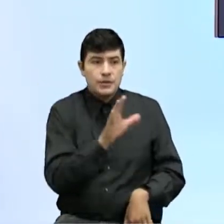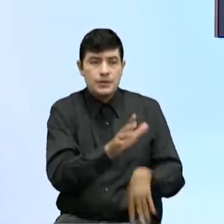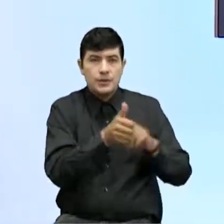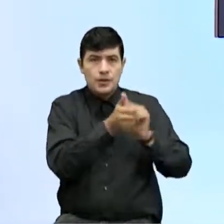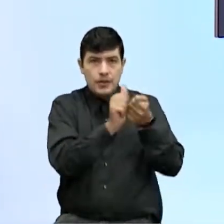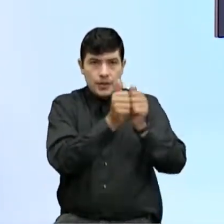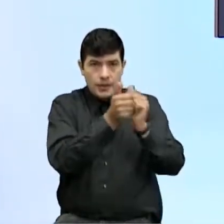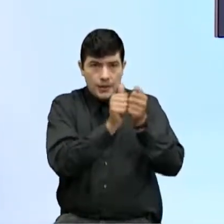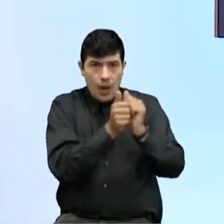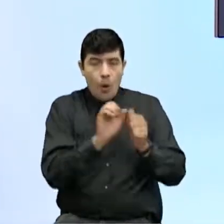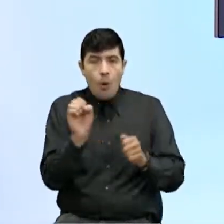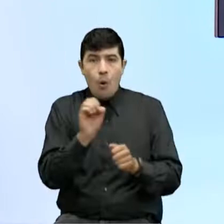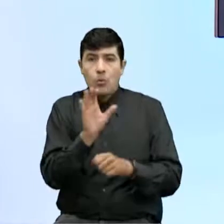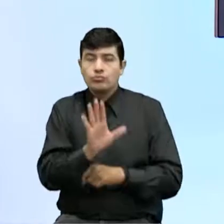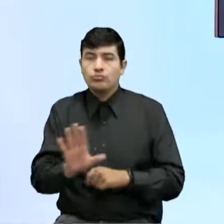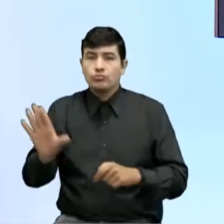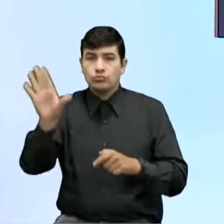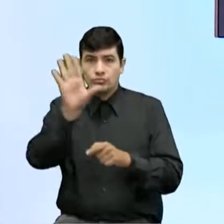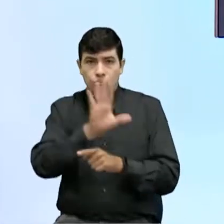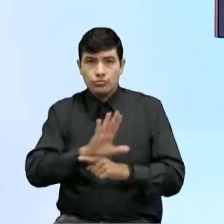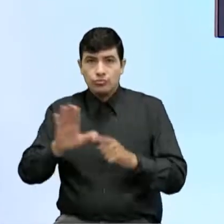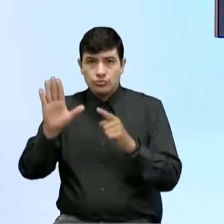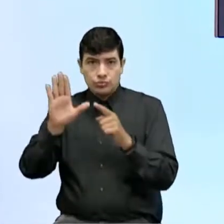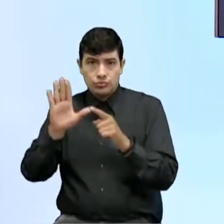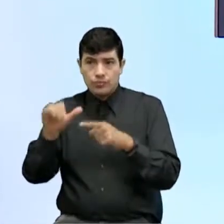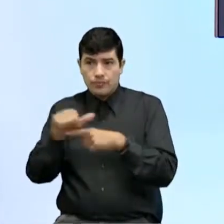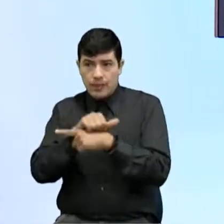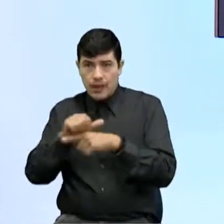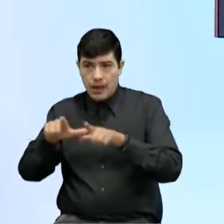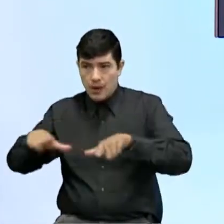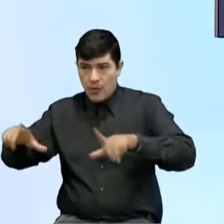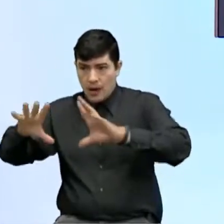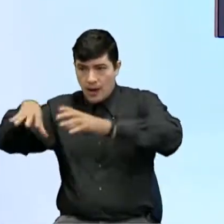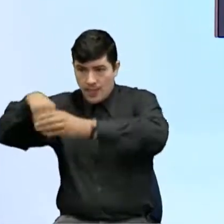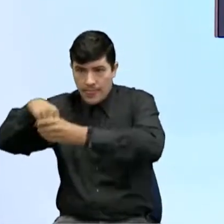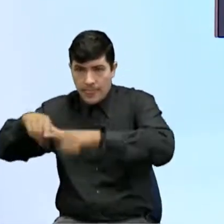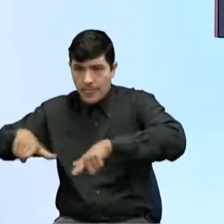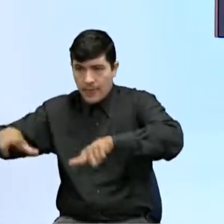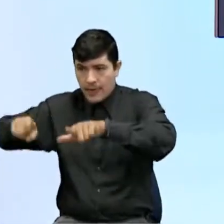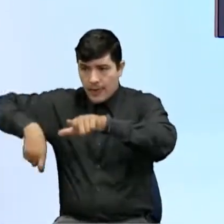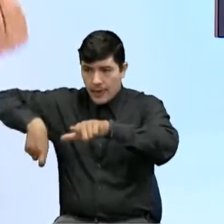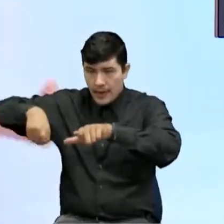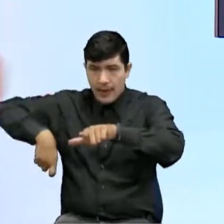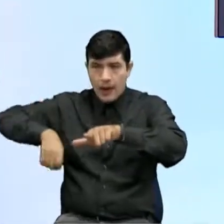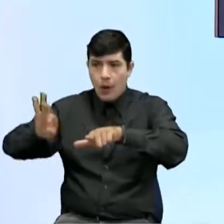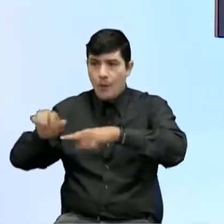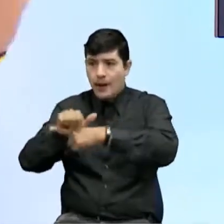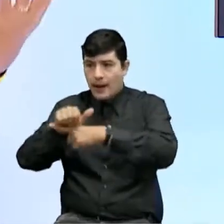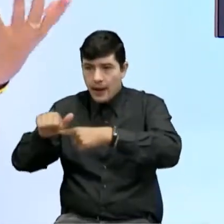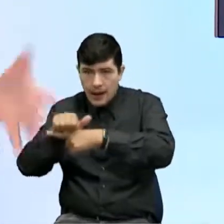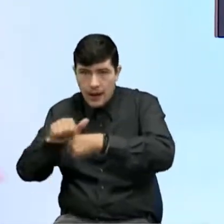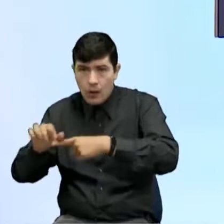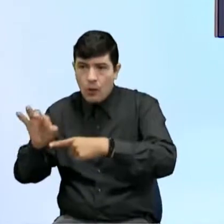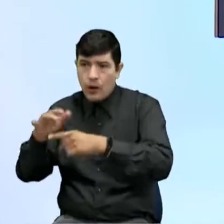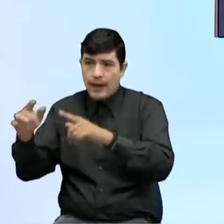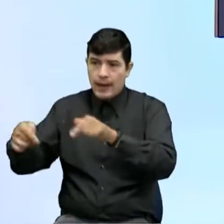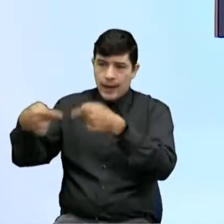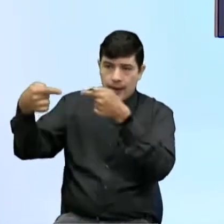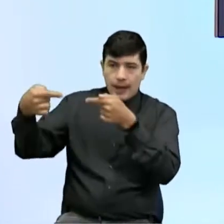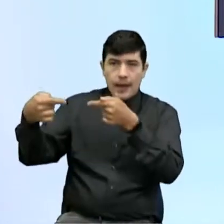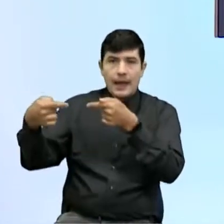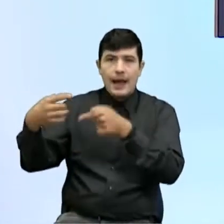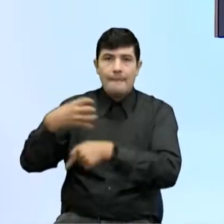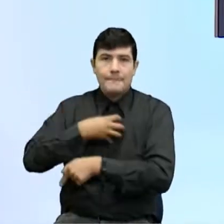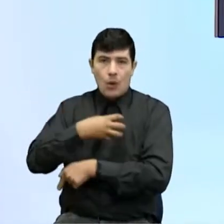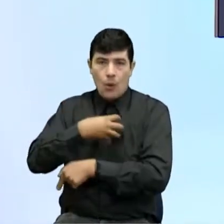y mientras ustedes estén en la lección. En competencia. En competencia, estén entrenando, etcétera, etcétera. Ahora, si usted